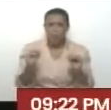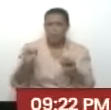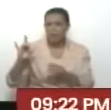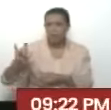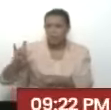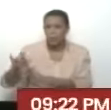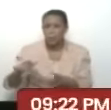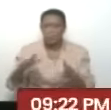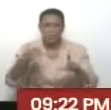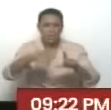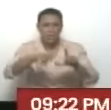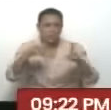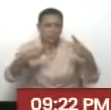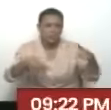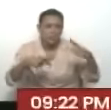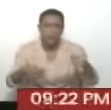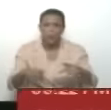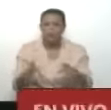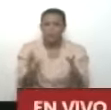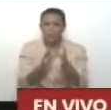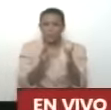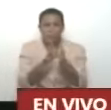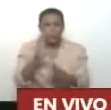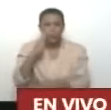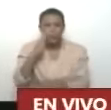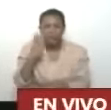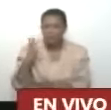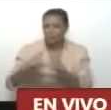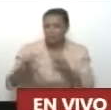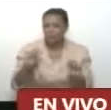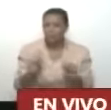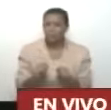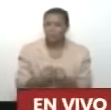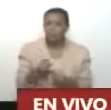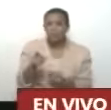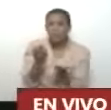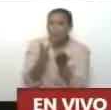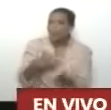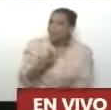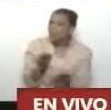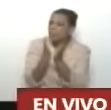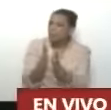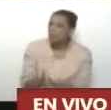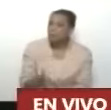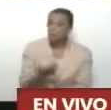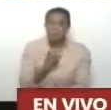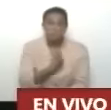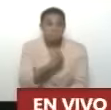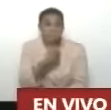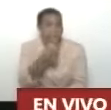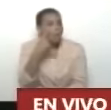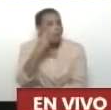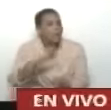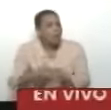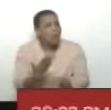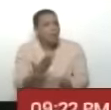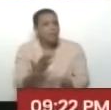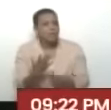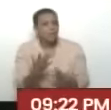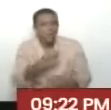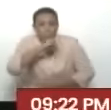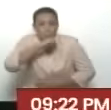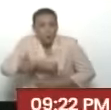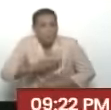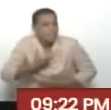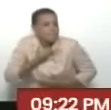plataformas, para las redes sociales. ¿Cómo te sientes estudiando? Buenísimo, presidente, porque además es una pasión. Yo